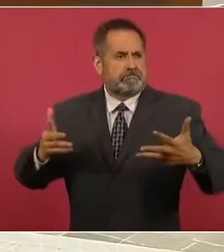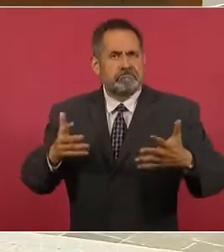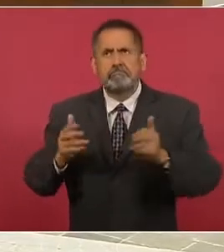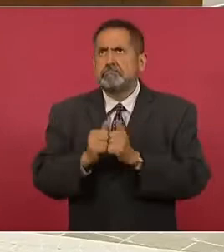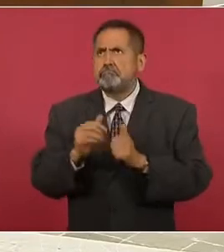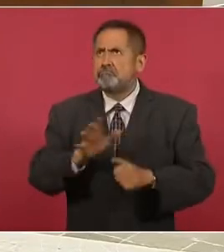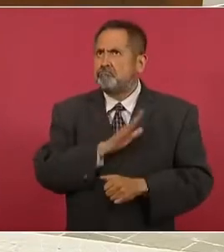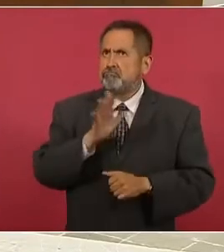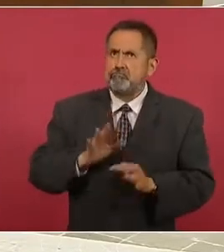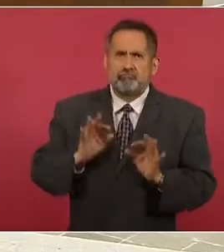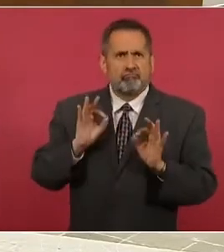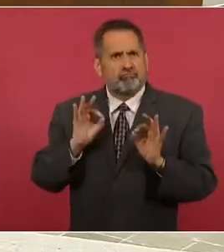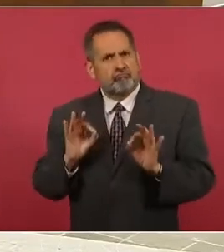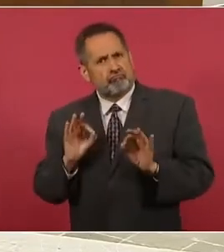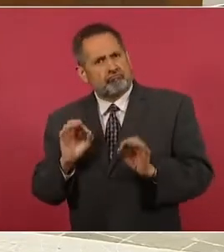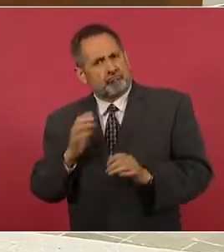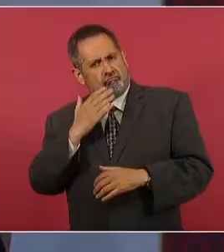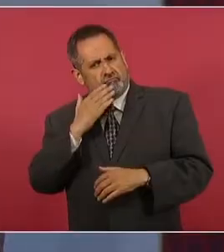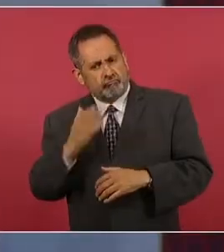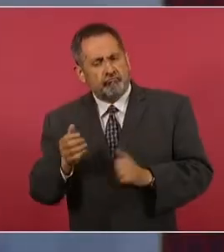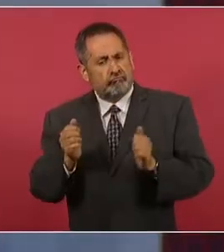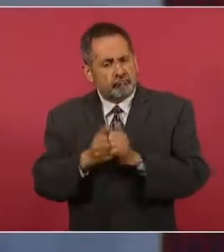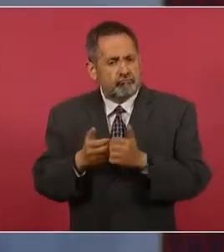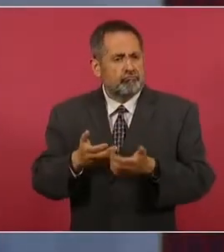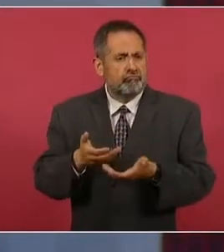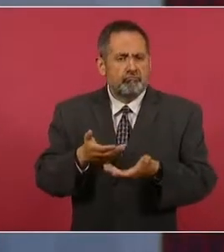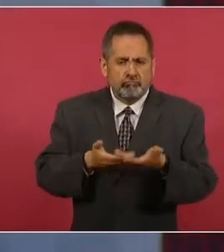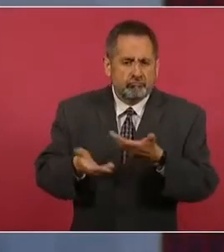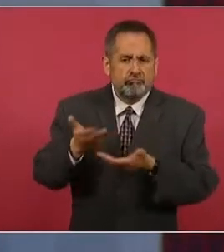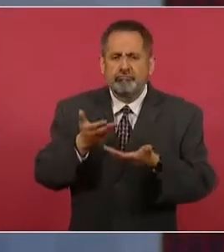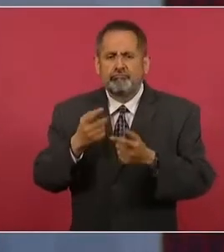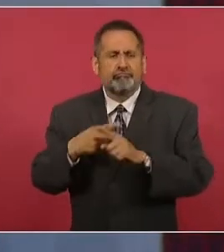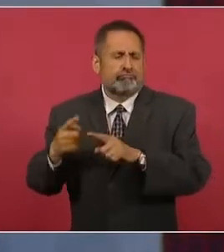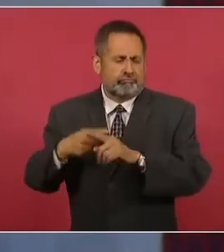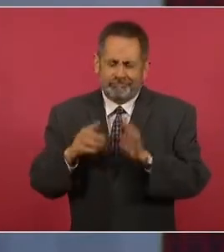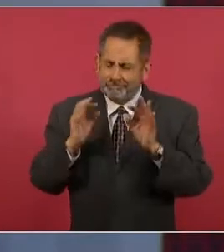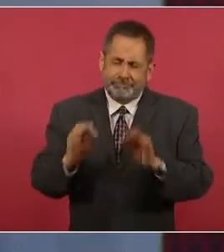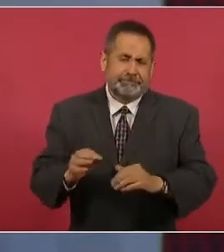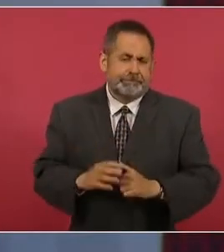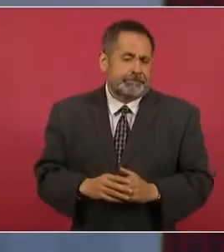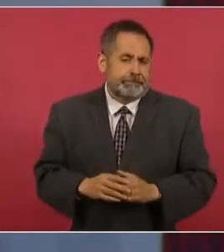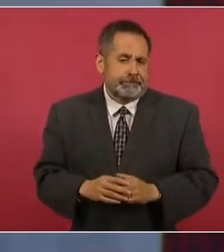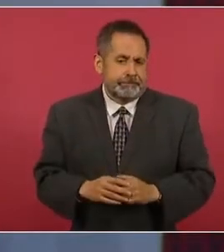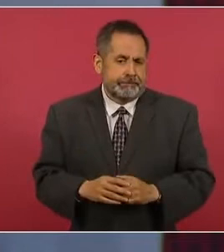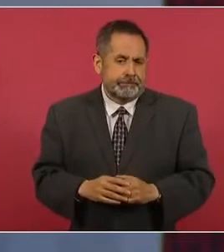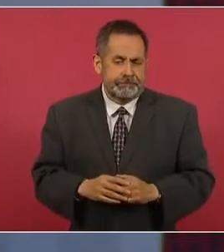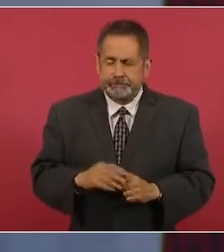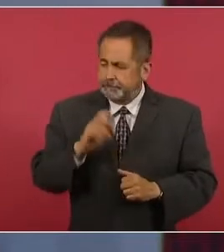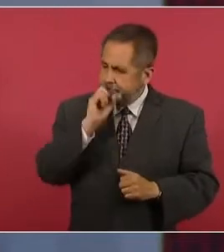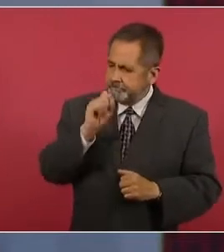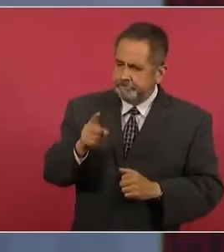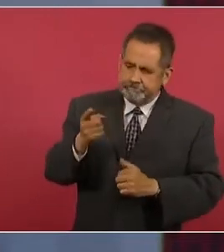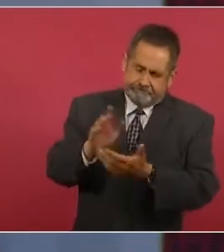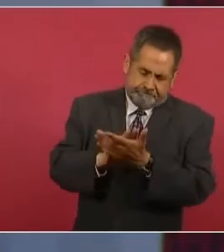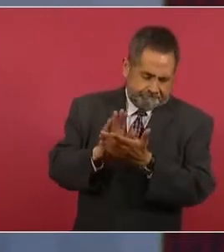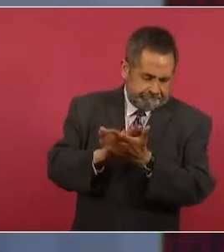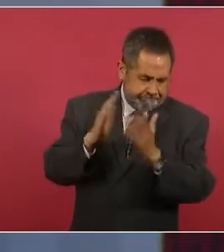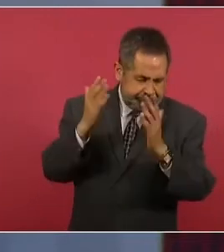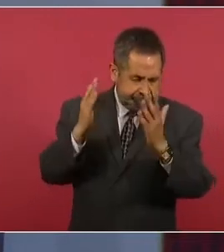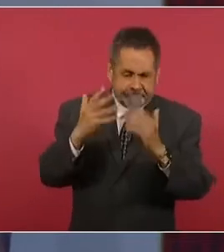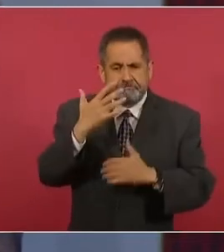y con servicios públicos. También es de celebrar